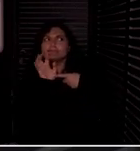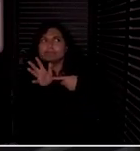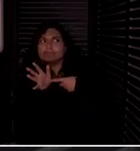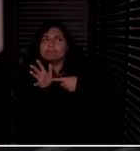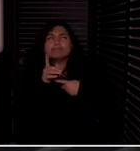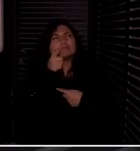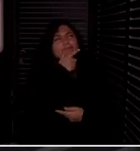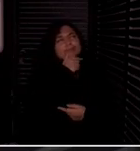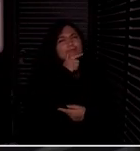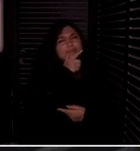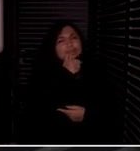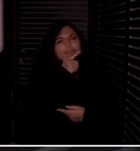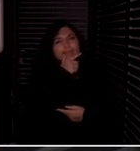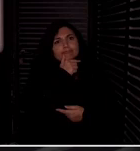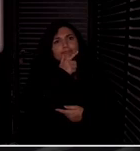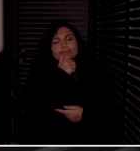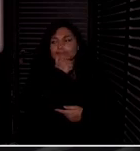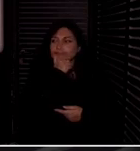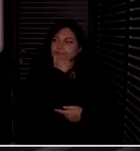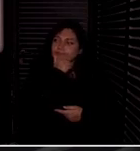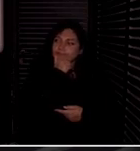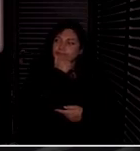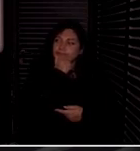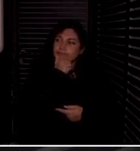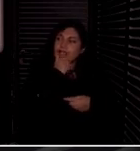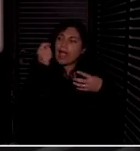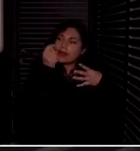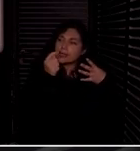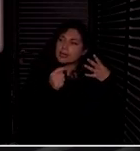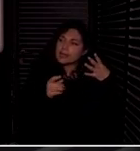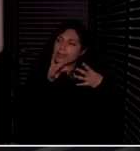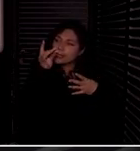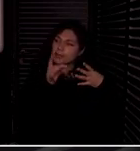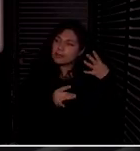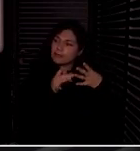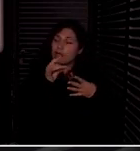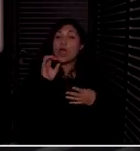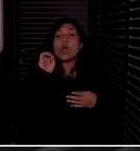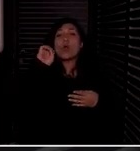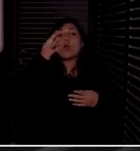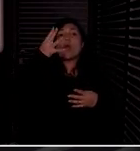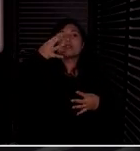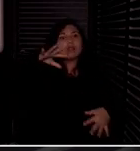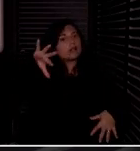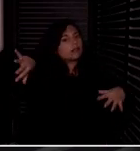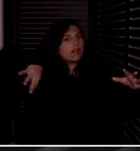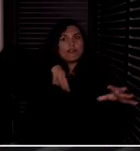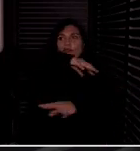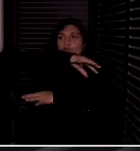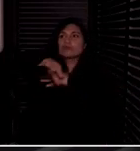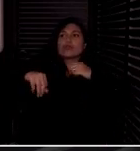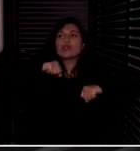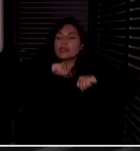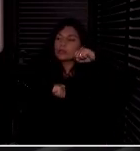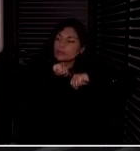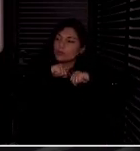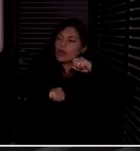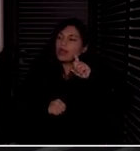del audiovisual en la cuarta revolución industrial. Nuestro invitado es Francisco Sierra